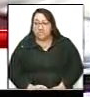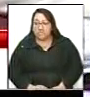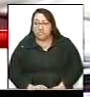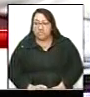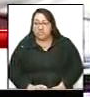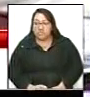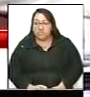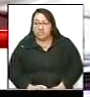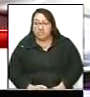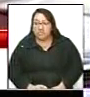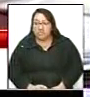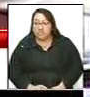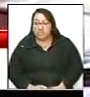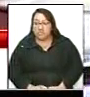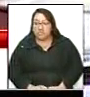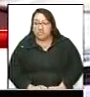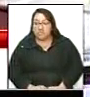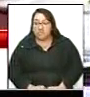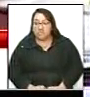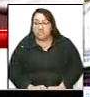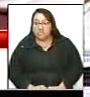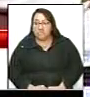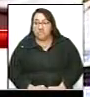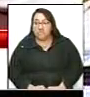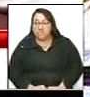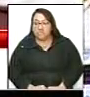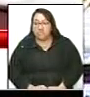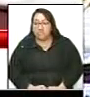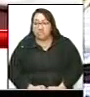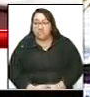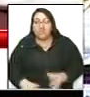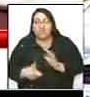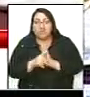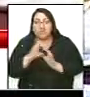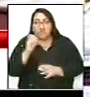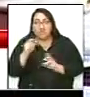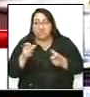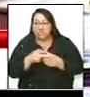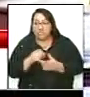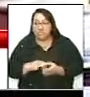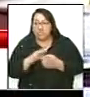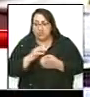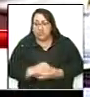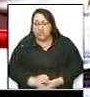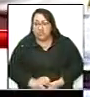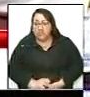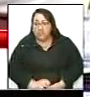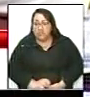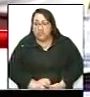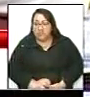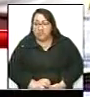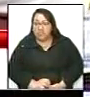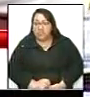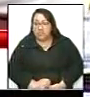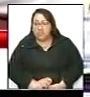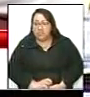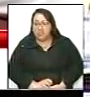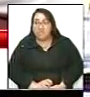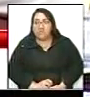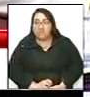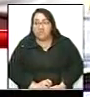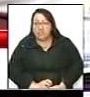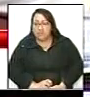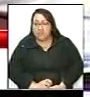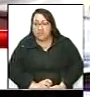del objeto en debate el día de hoy, que es la ley de la creación de la Comisión Especial. Doctor Ábalos, si tuviera algo más que decir con respecto a la